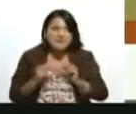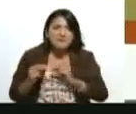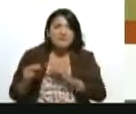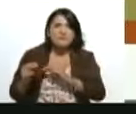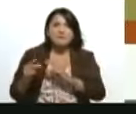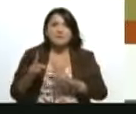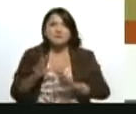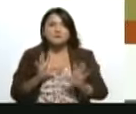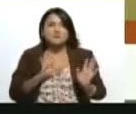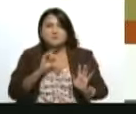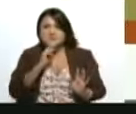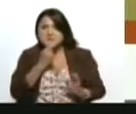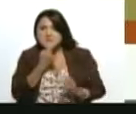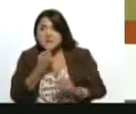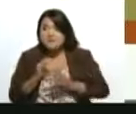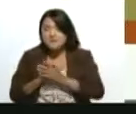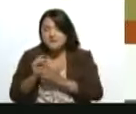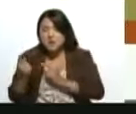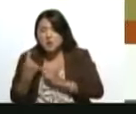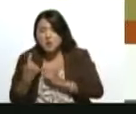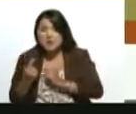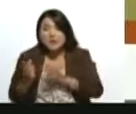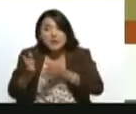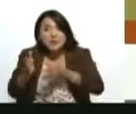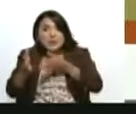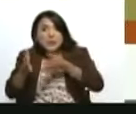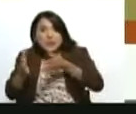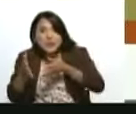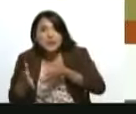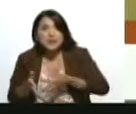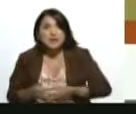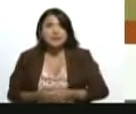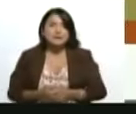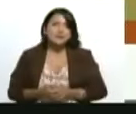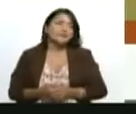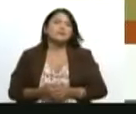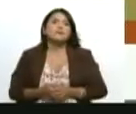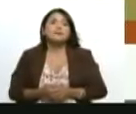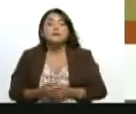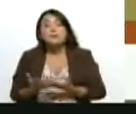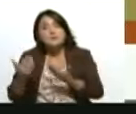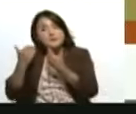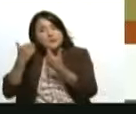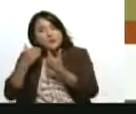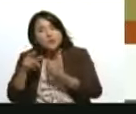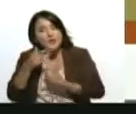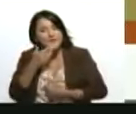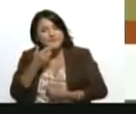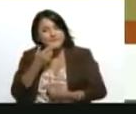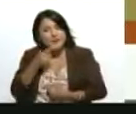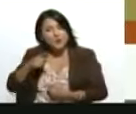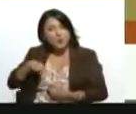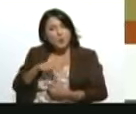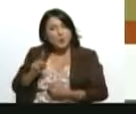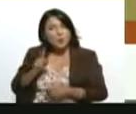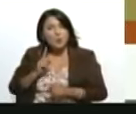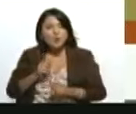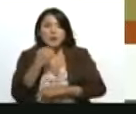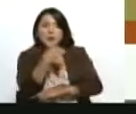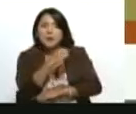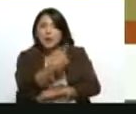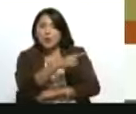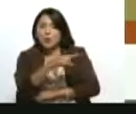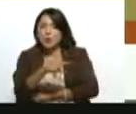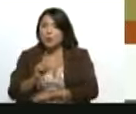los amigos, los asesores, los que te dicen tú eres el mejorcito de la cuadra, no le pares a más